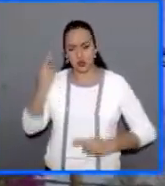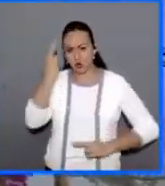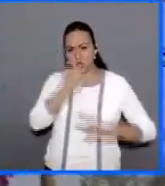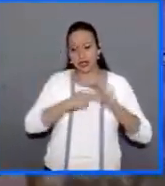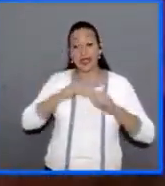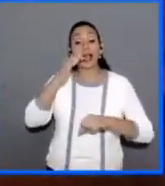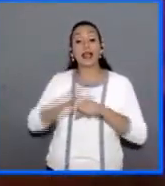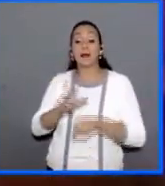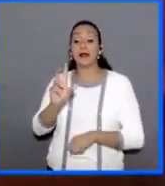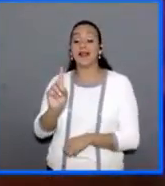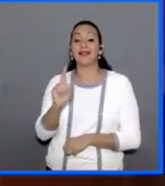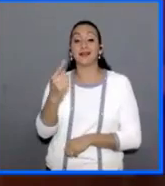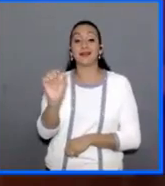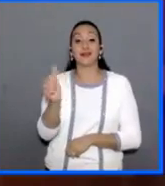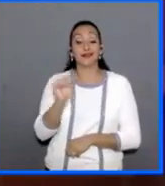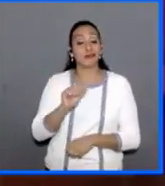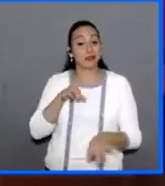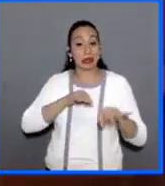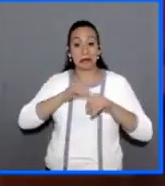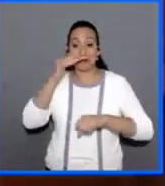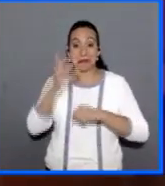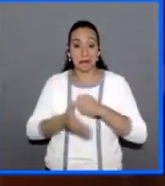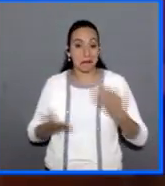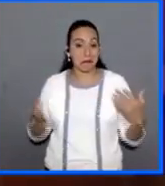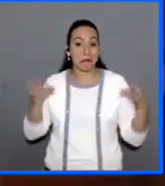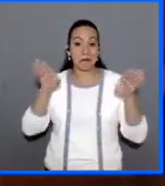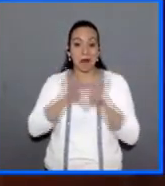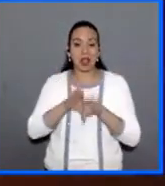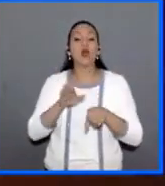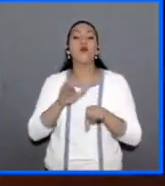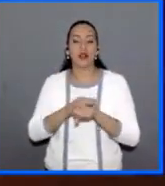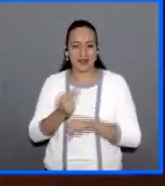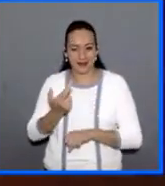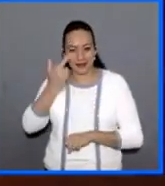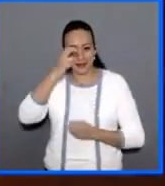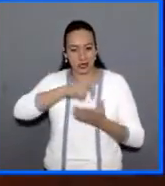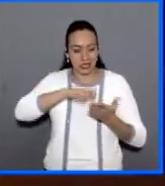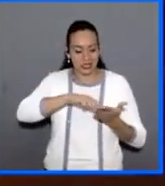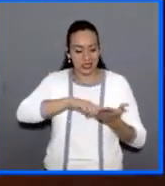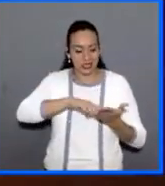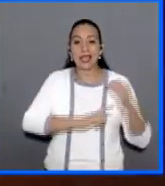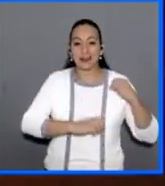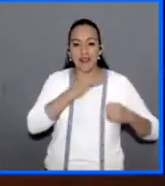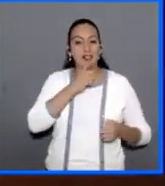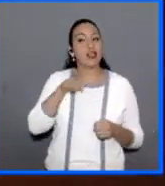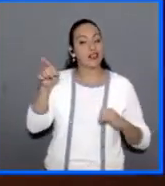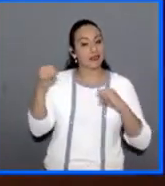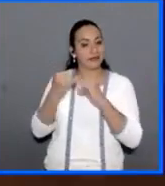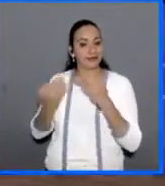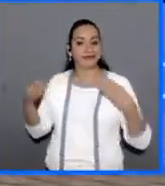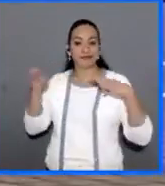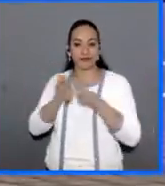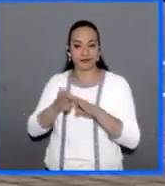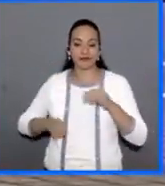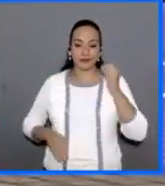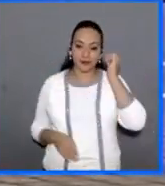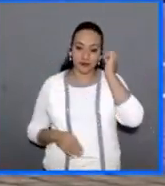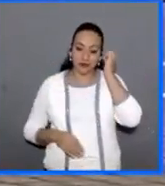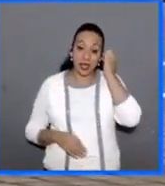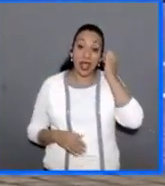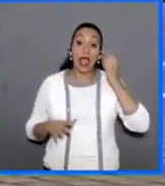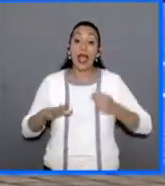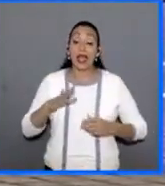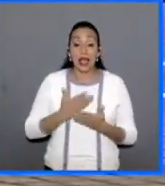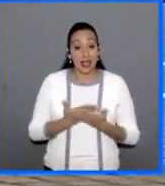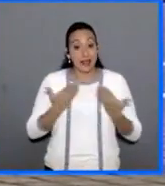de agosto, conforme a lo previsto en la reforma constitucional al Poder Judicial. De acuerdo con la Comisión de Quejas del INE, de